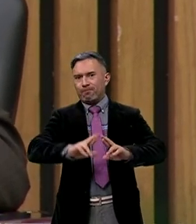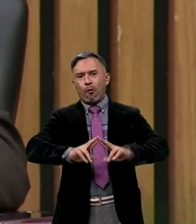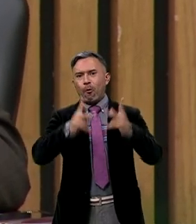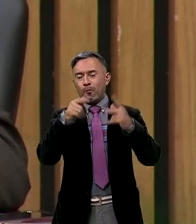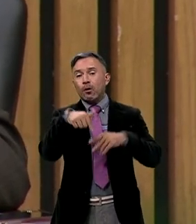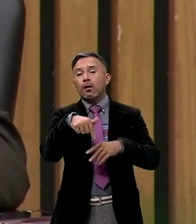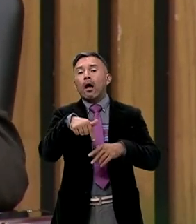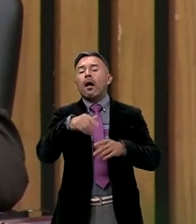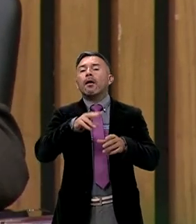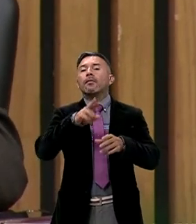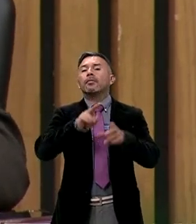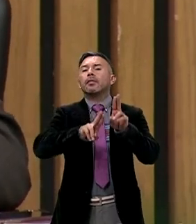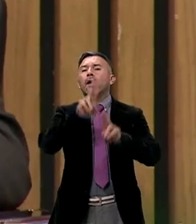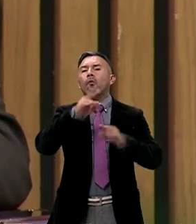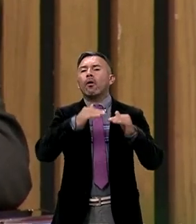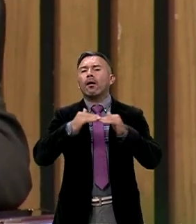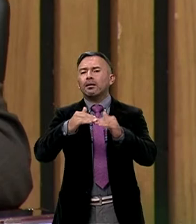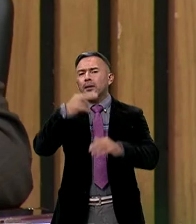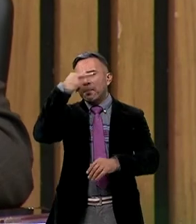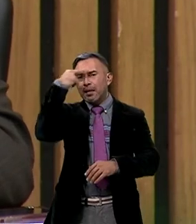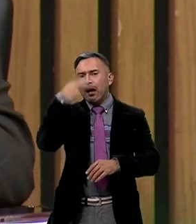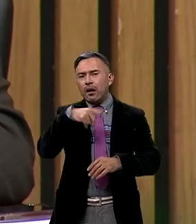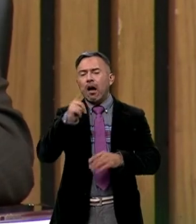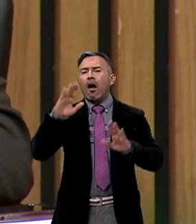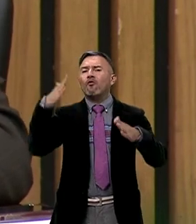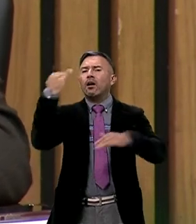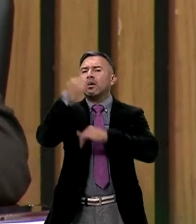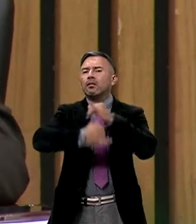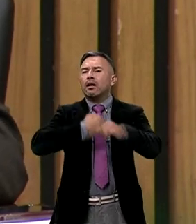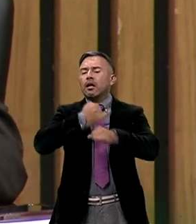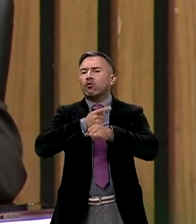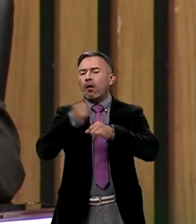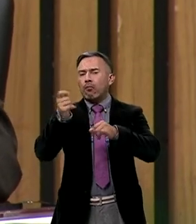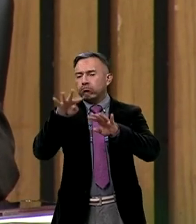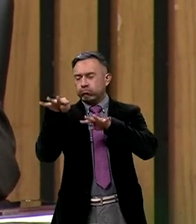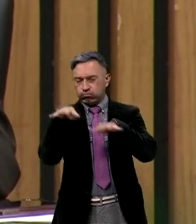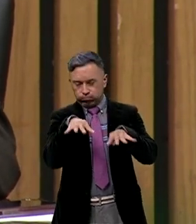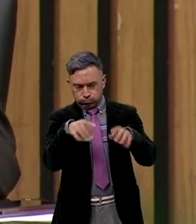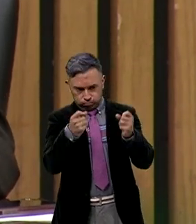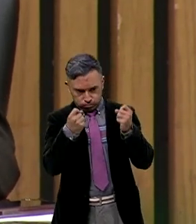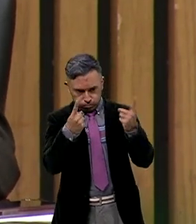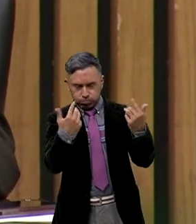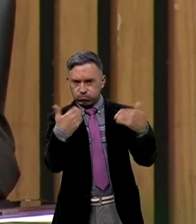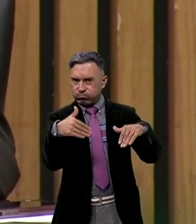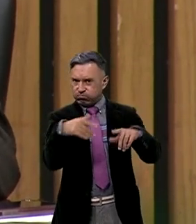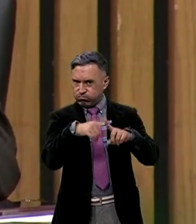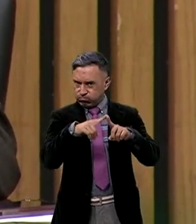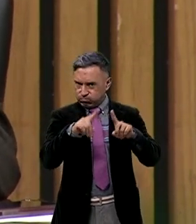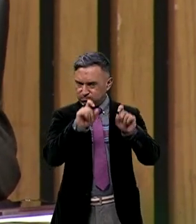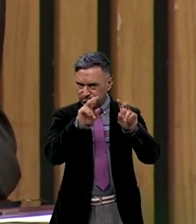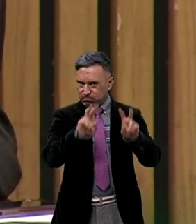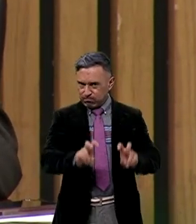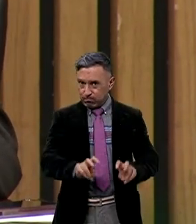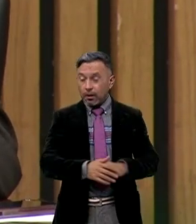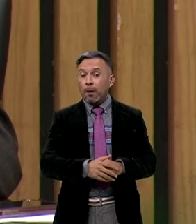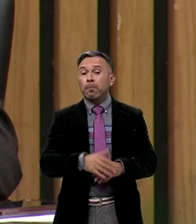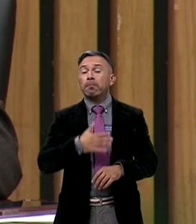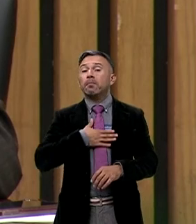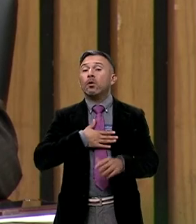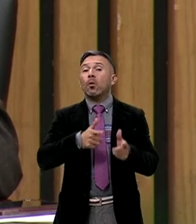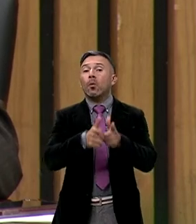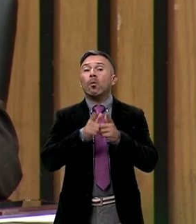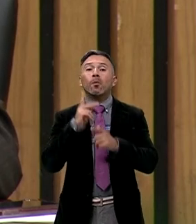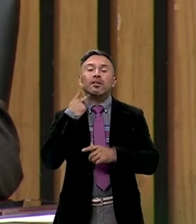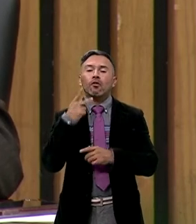punto de referencia en muchos sentidos a nivel internacional en el partido que representó fuerza por mexico